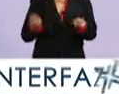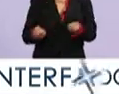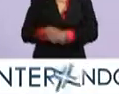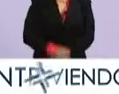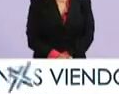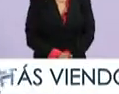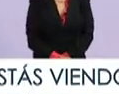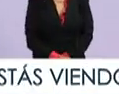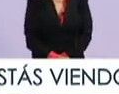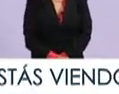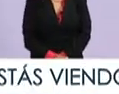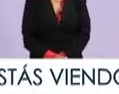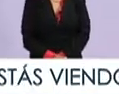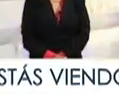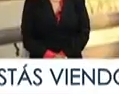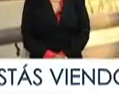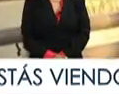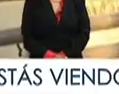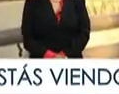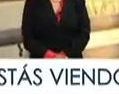tienes?